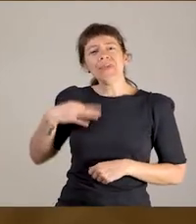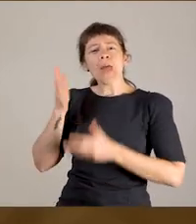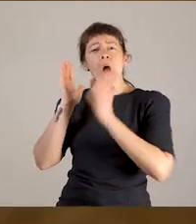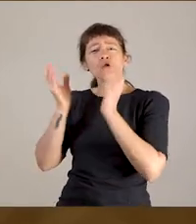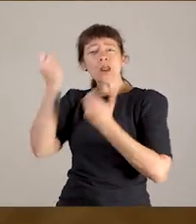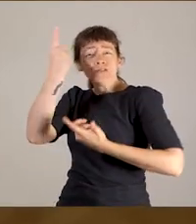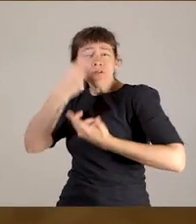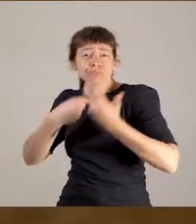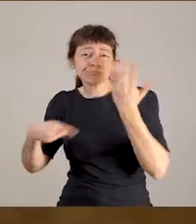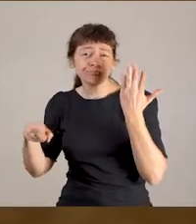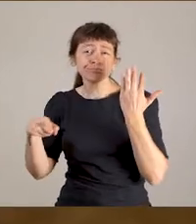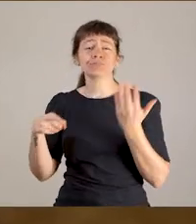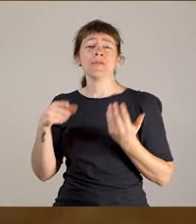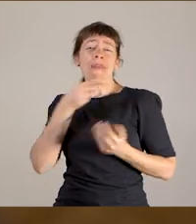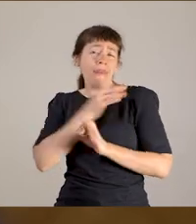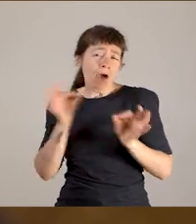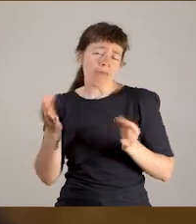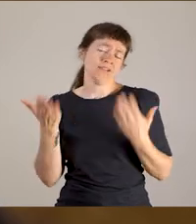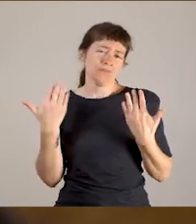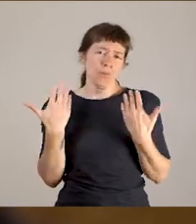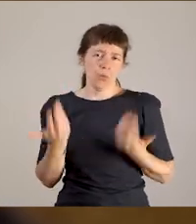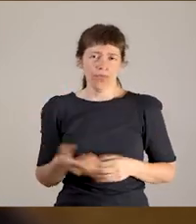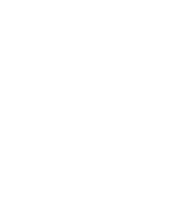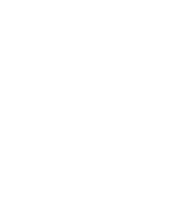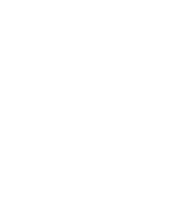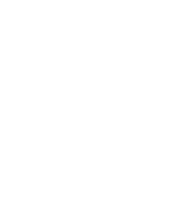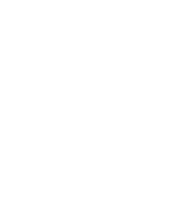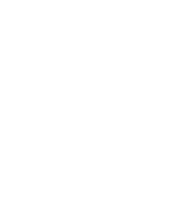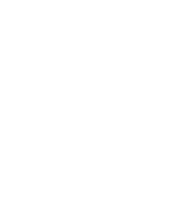Es posible una vida sin violencias.